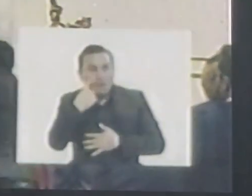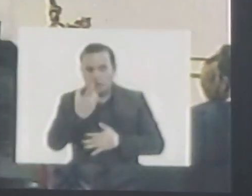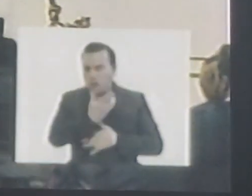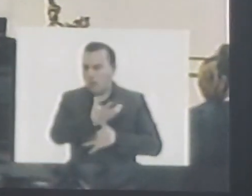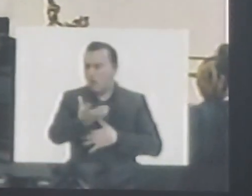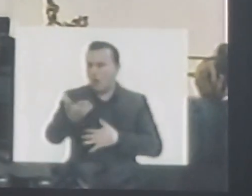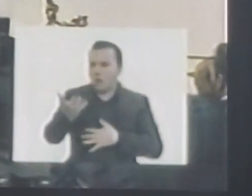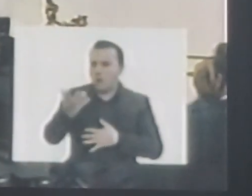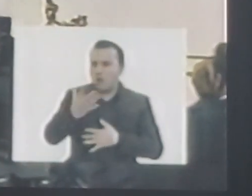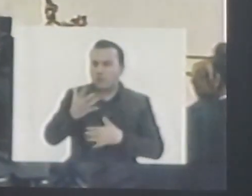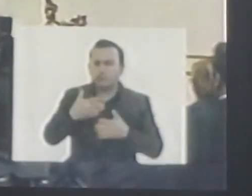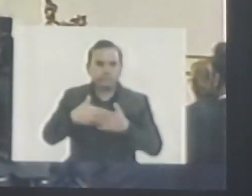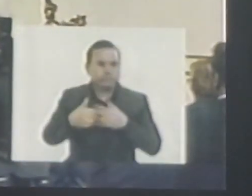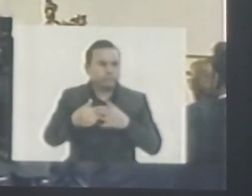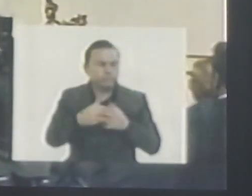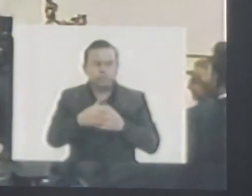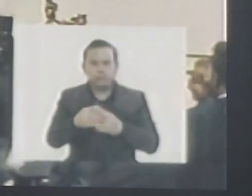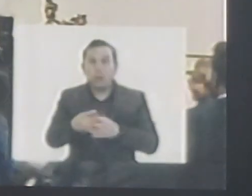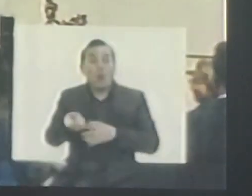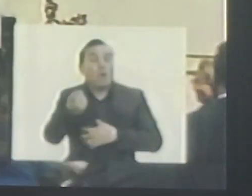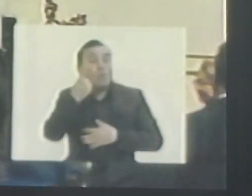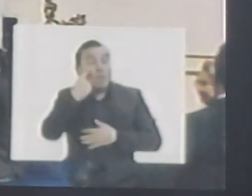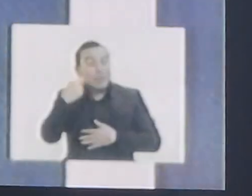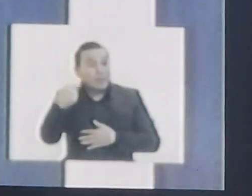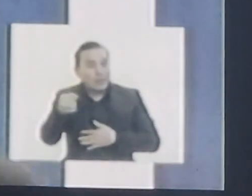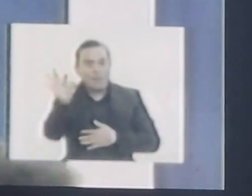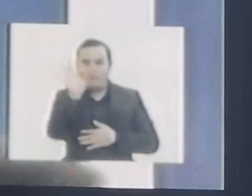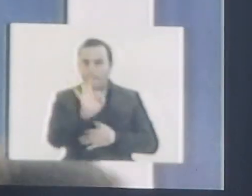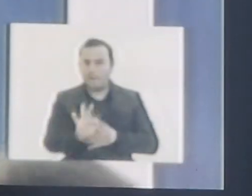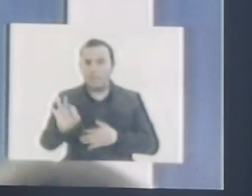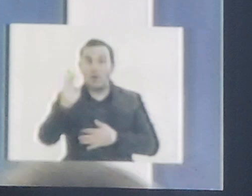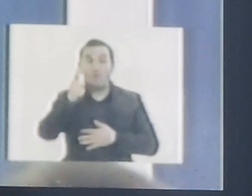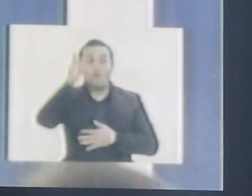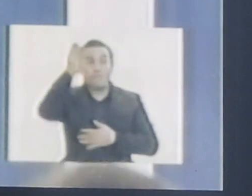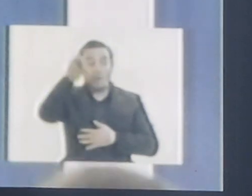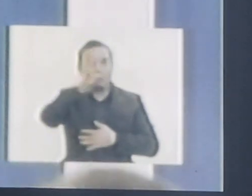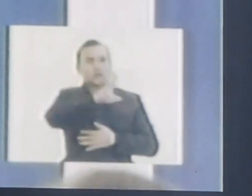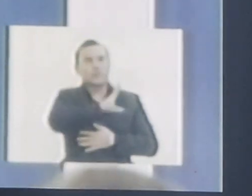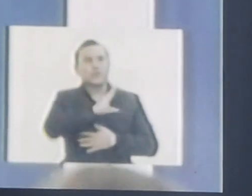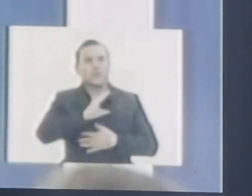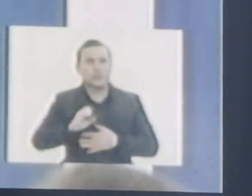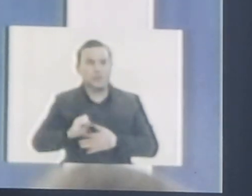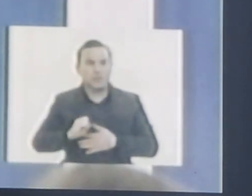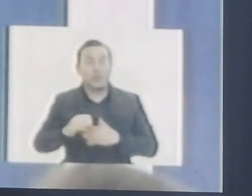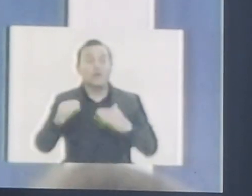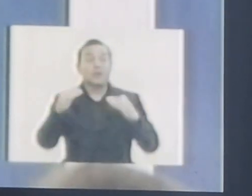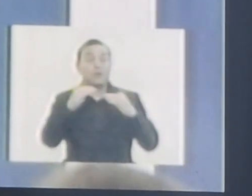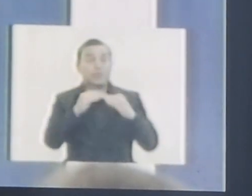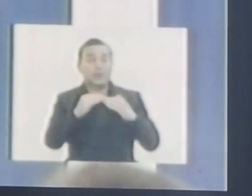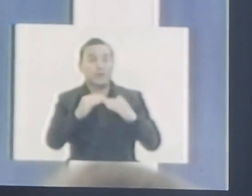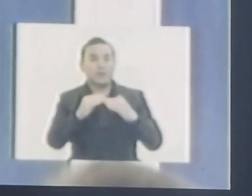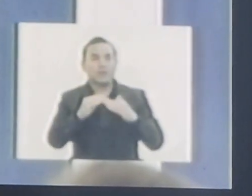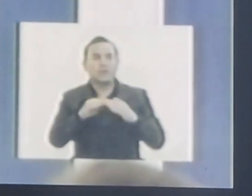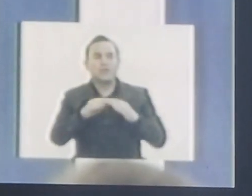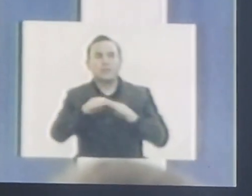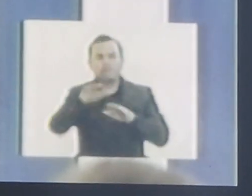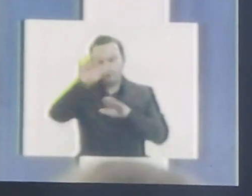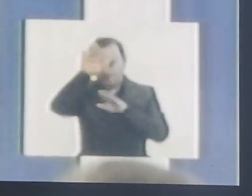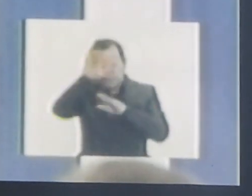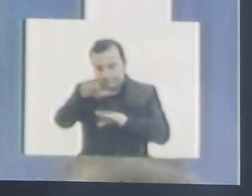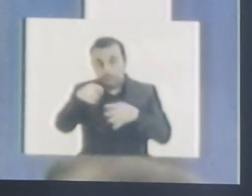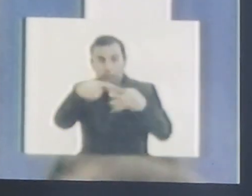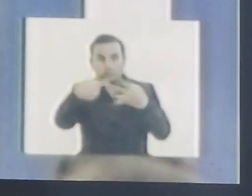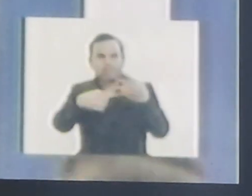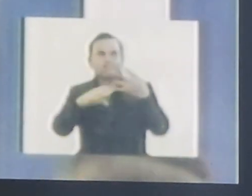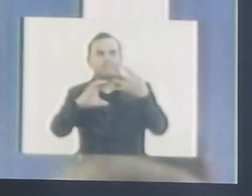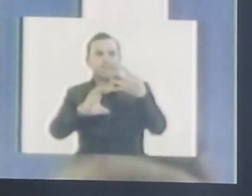o amenaza y asegurando un mejor porvenir para los salvadoreños, así como cumplir la Constitución de la